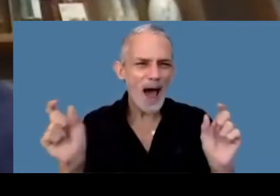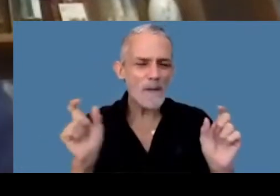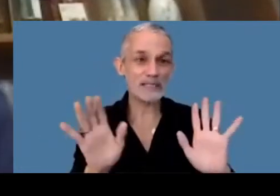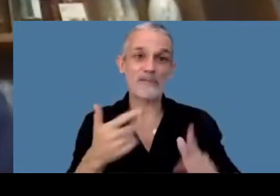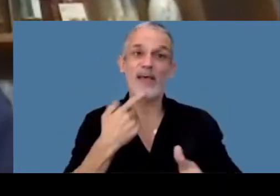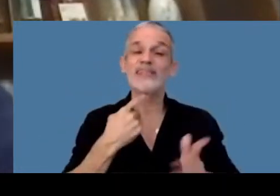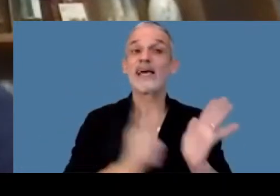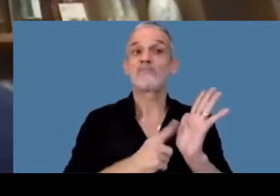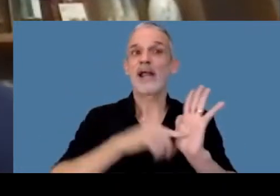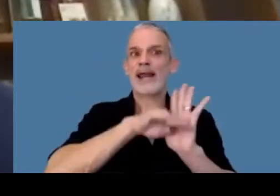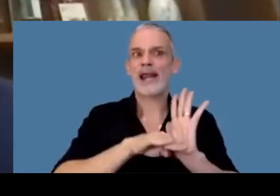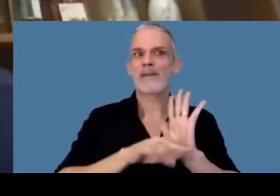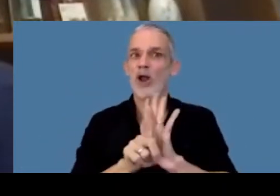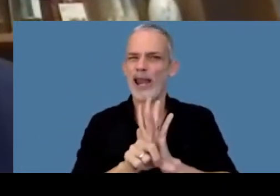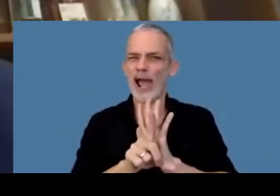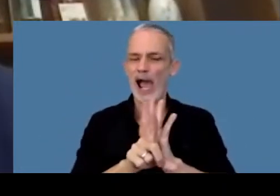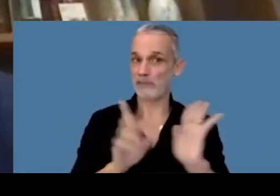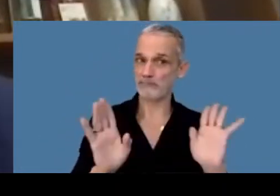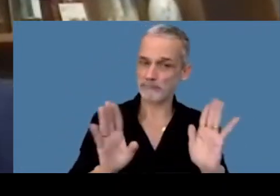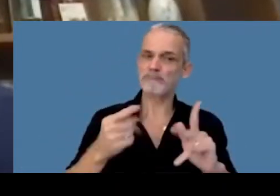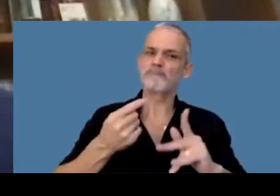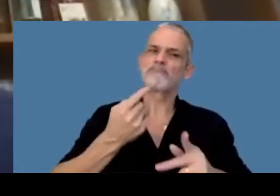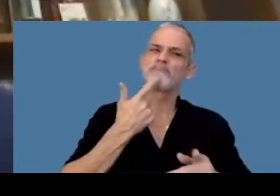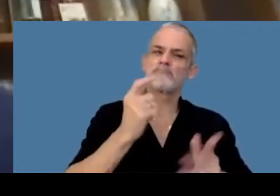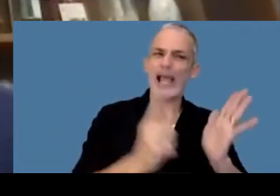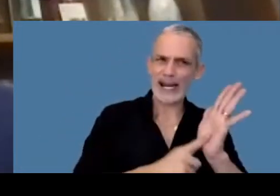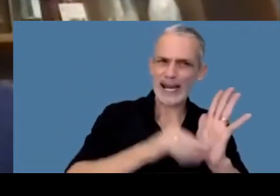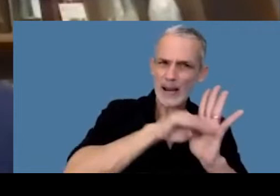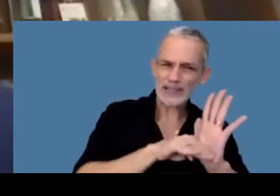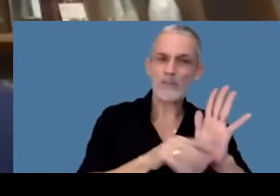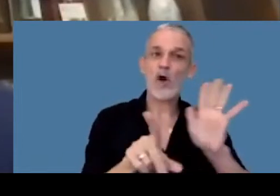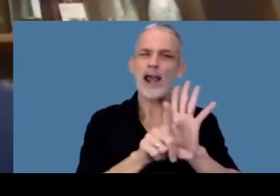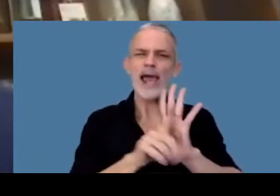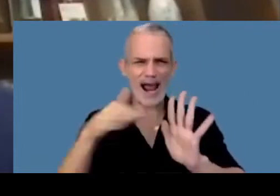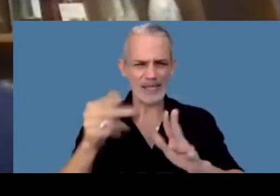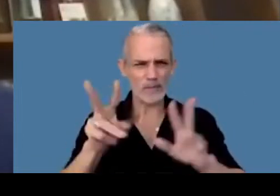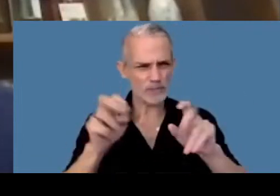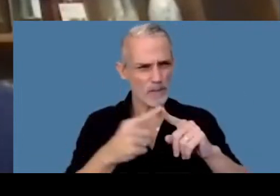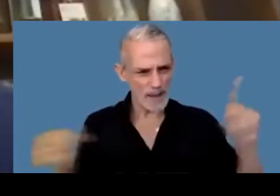reglamentarismo legal, ¿no? Que es una de las cuestiones que después me voy a extender,